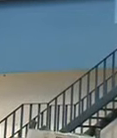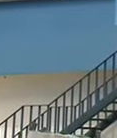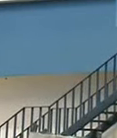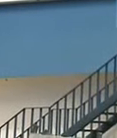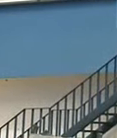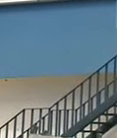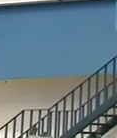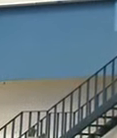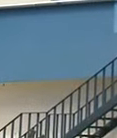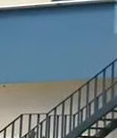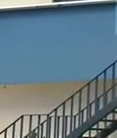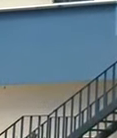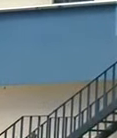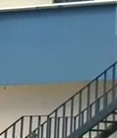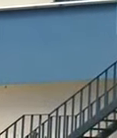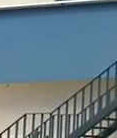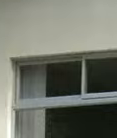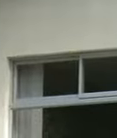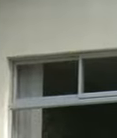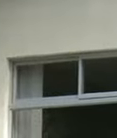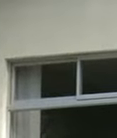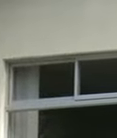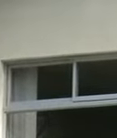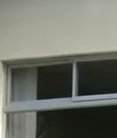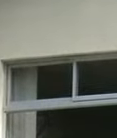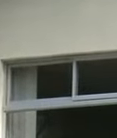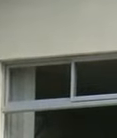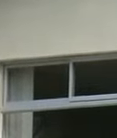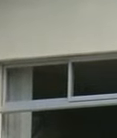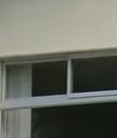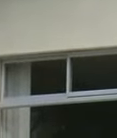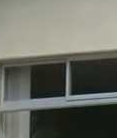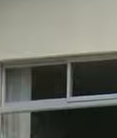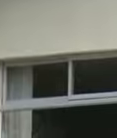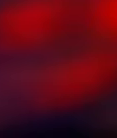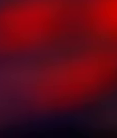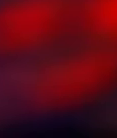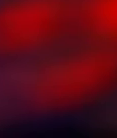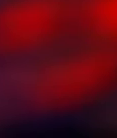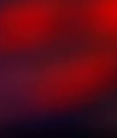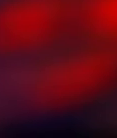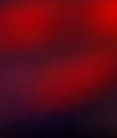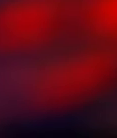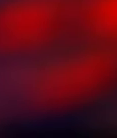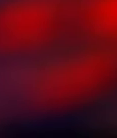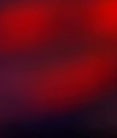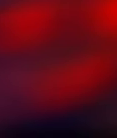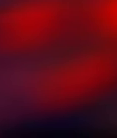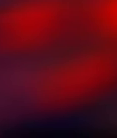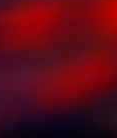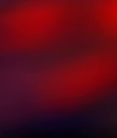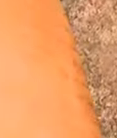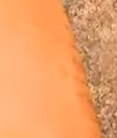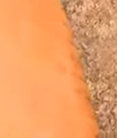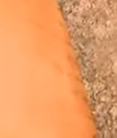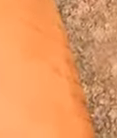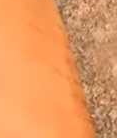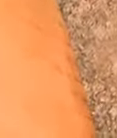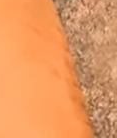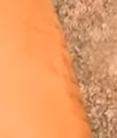que era su apoyo, su amiga, su confidente. La crueldad que a veces resulta difícil entender le arrebató en cuestión de